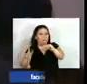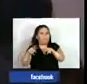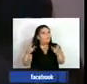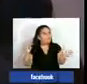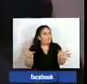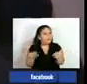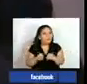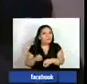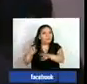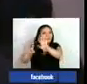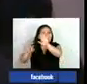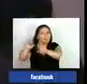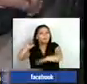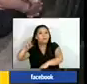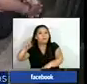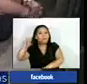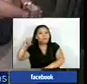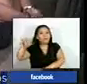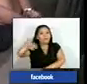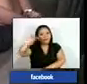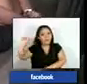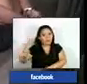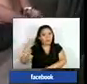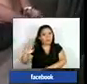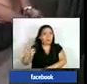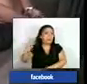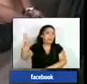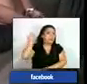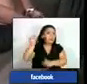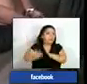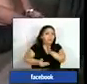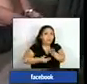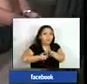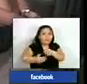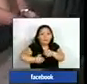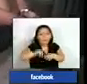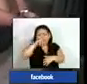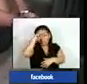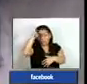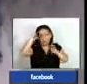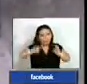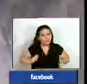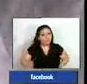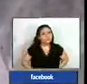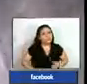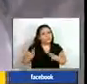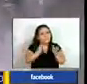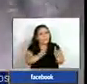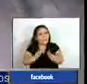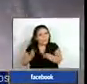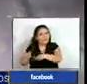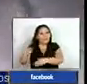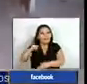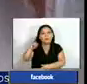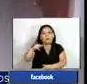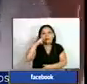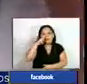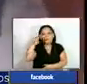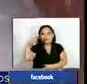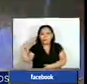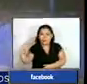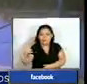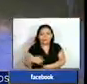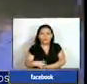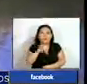reducción del 68.2% desde que inició la ejecución del Plan Control Territorial, el 20 de junio del año pasado. De